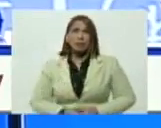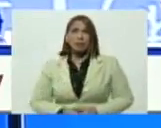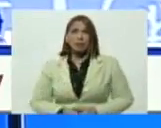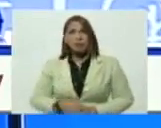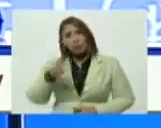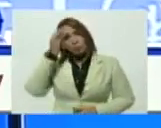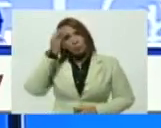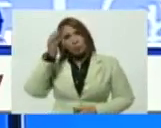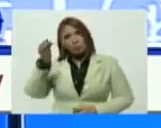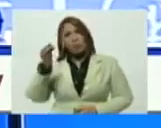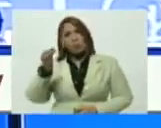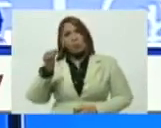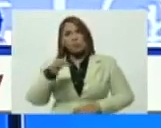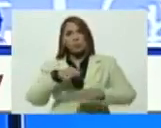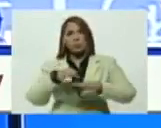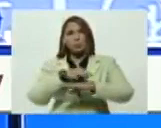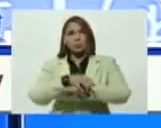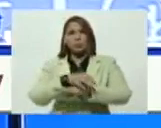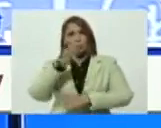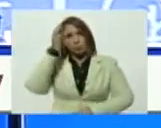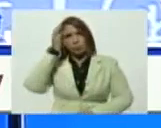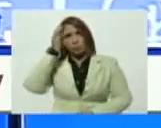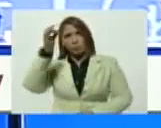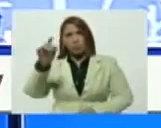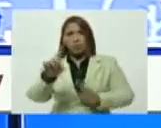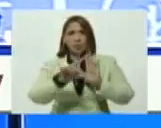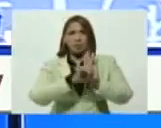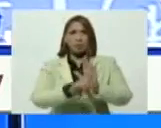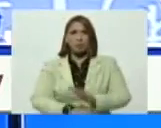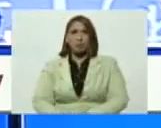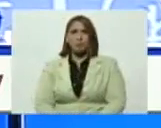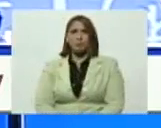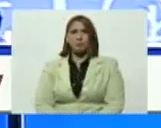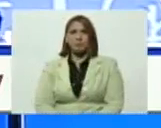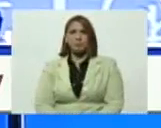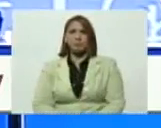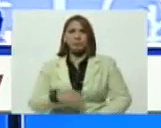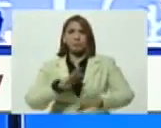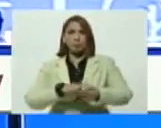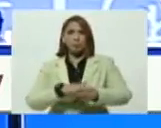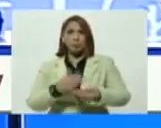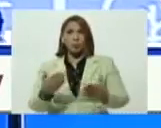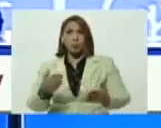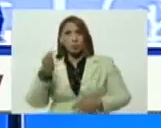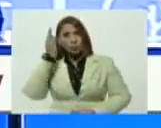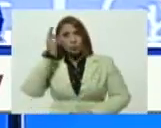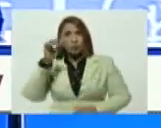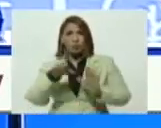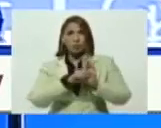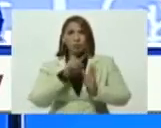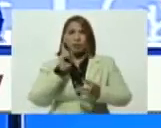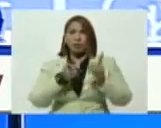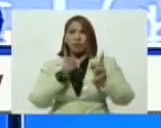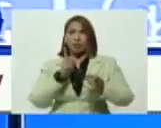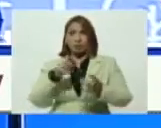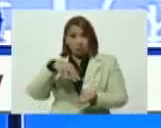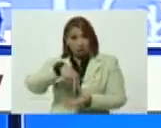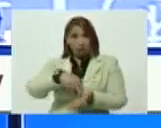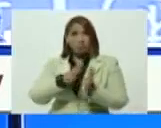consejos municipales y consejos legislativos. Porque consejos legislativos hay unos cuantos,